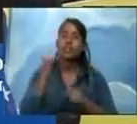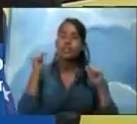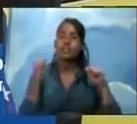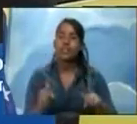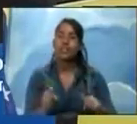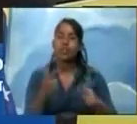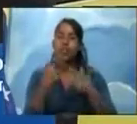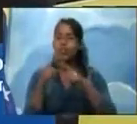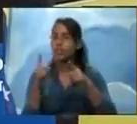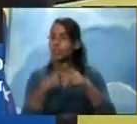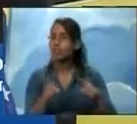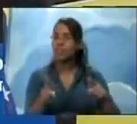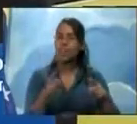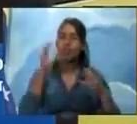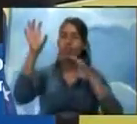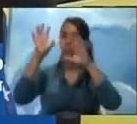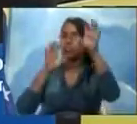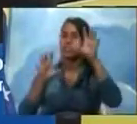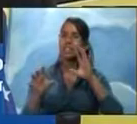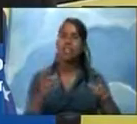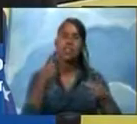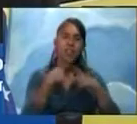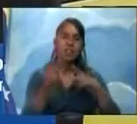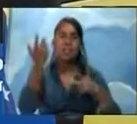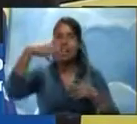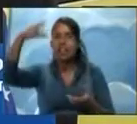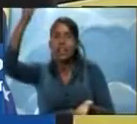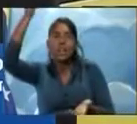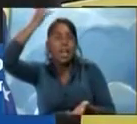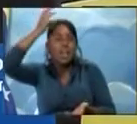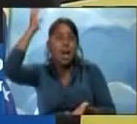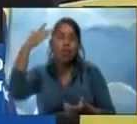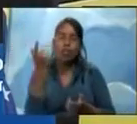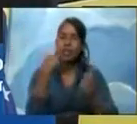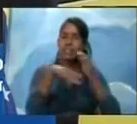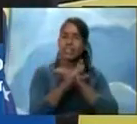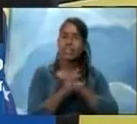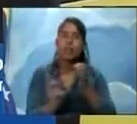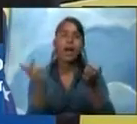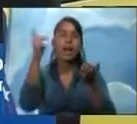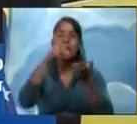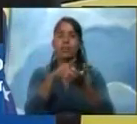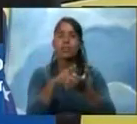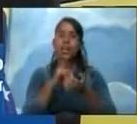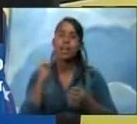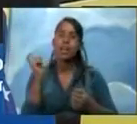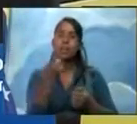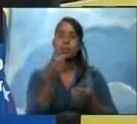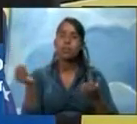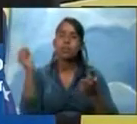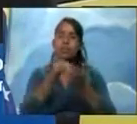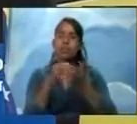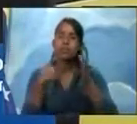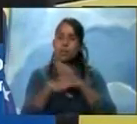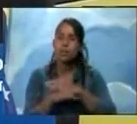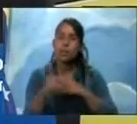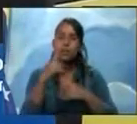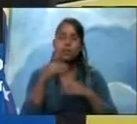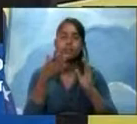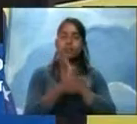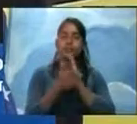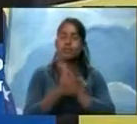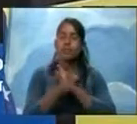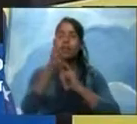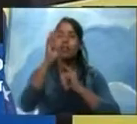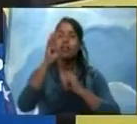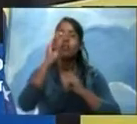esos diferentes imperios, de los diferentes reinados que se iban a levantar. La primera bestia como león representa a